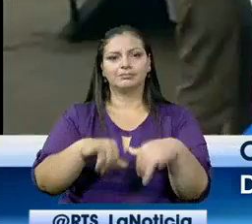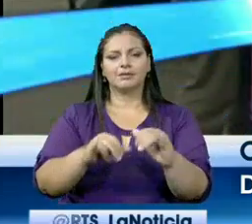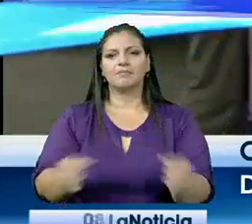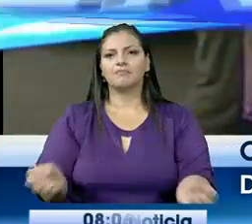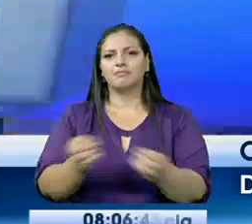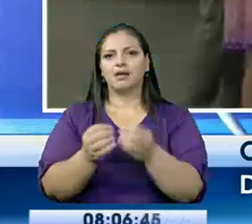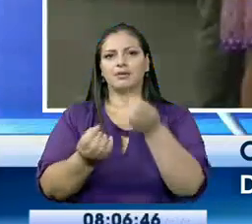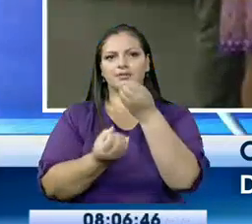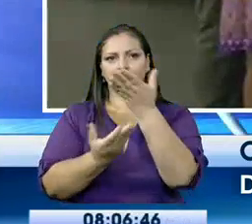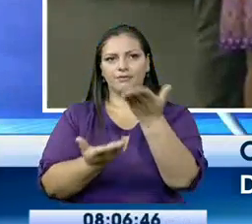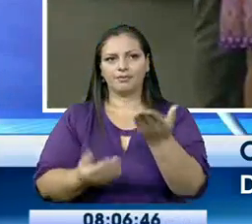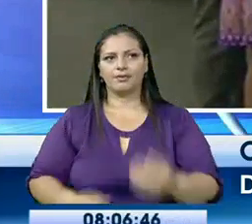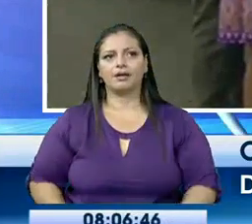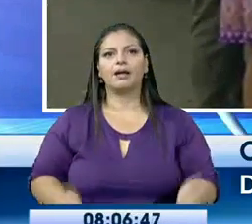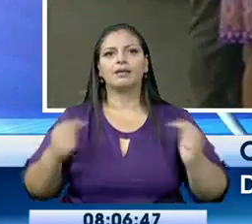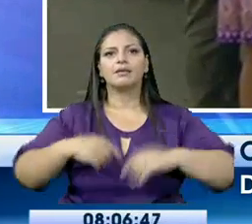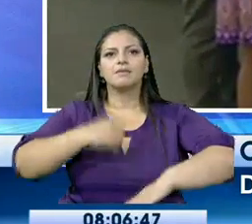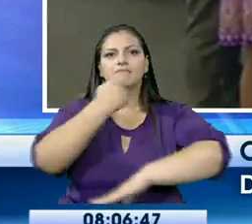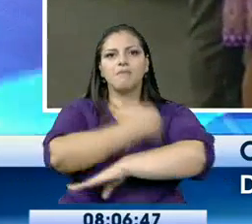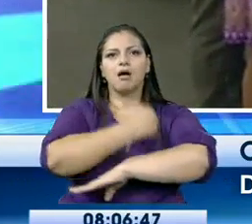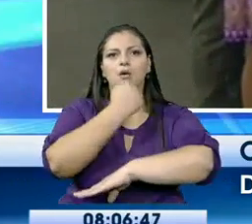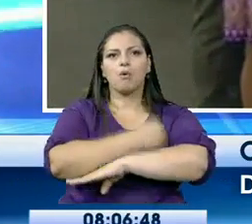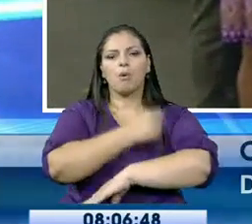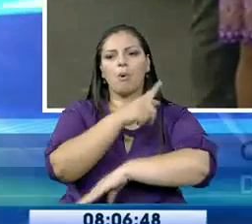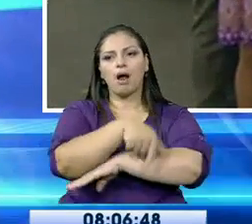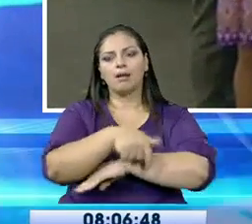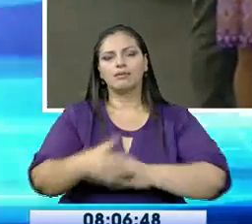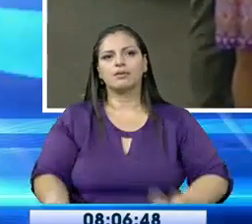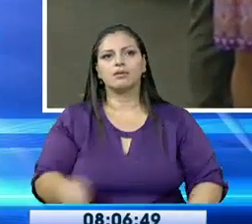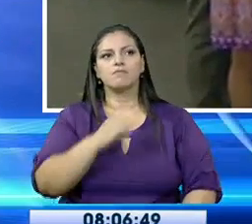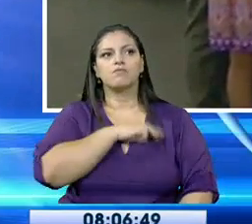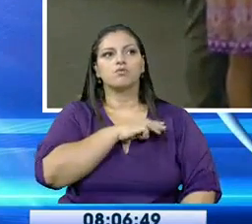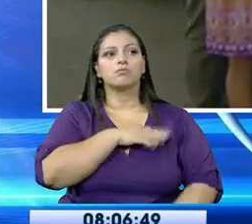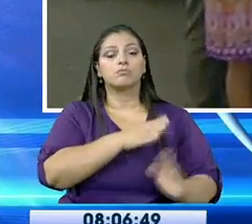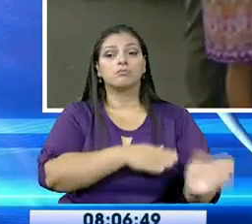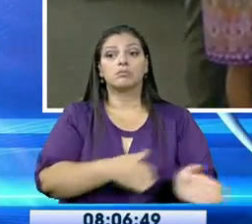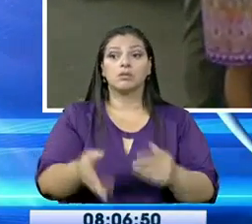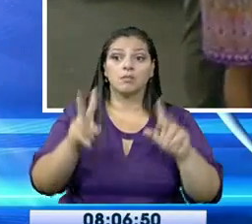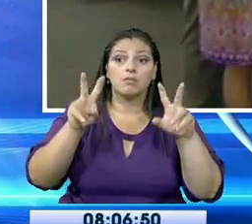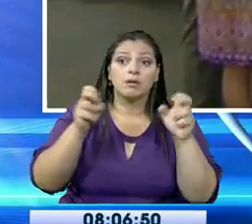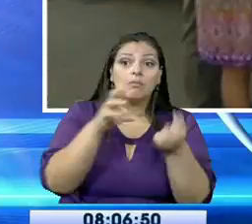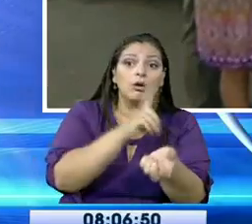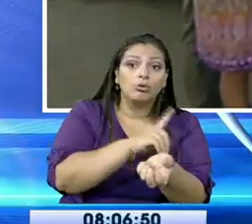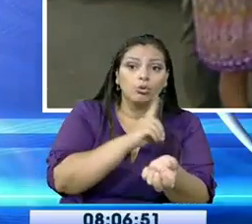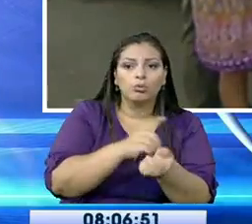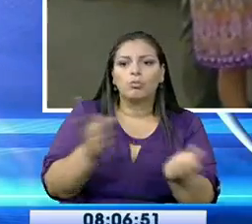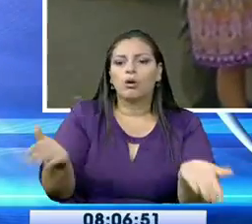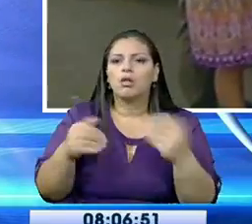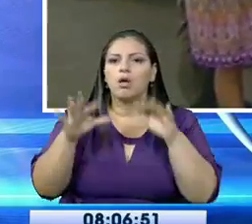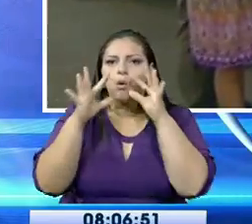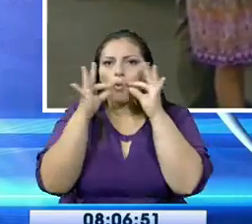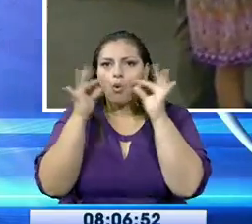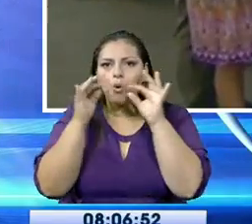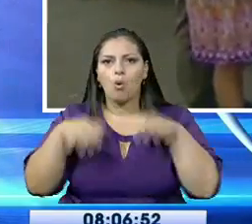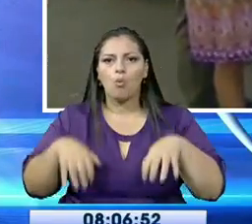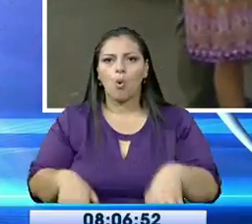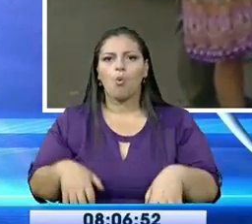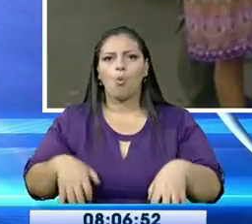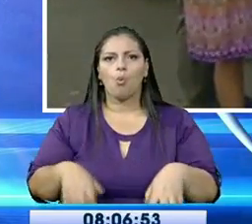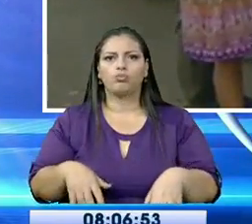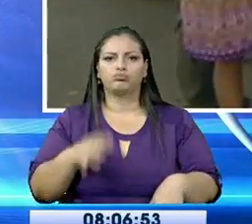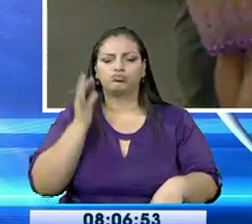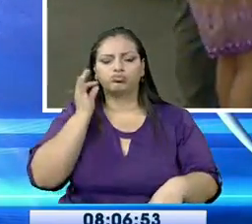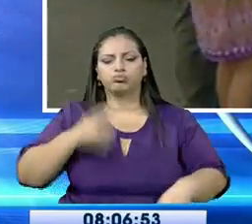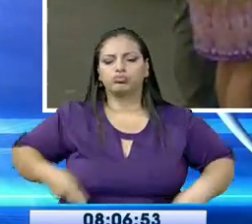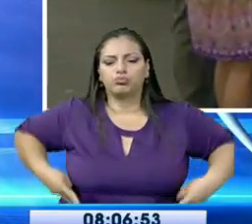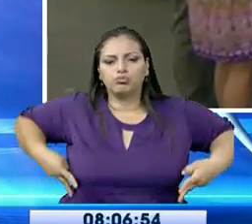información. Recuerden, acá estamos en una campaña de esterilización para gatos y perritos. Evitemos las mascotas abandonadas en la calle. Compañeros, perfecto. Adelante. Para